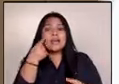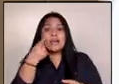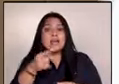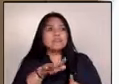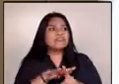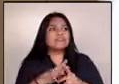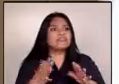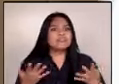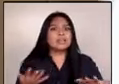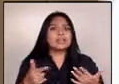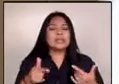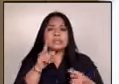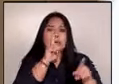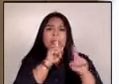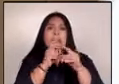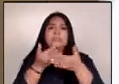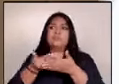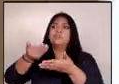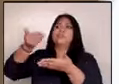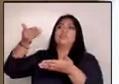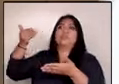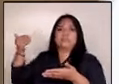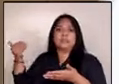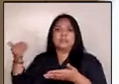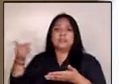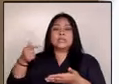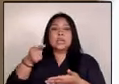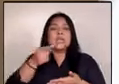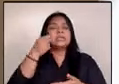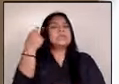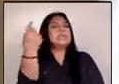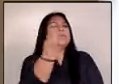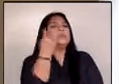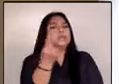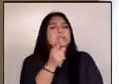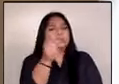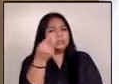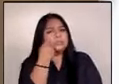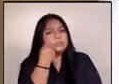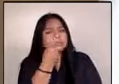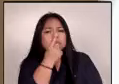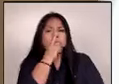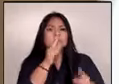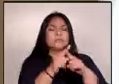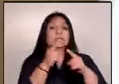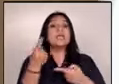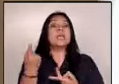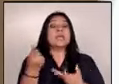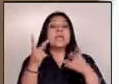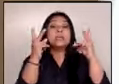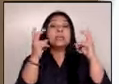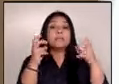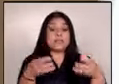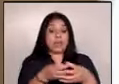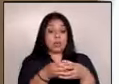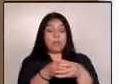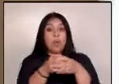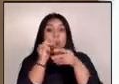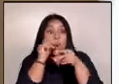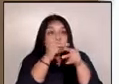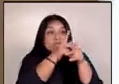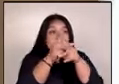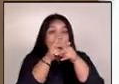que había sucedido en los meses anteriores fue fundamental el papel de la misión de observación también así que estamos muy muy